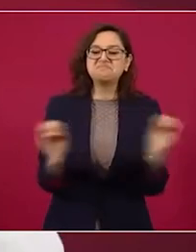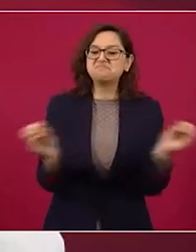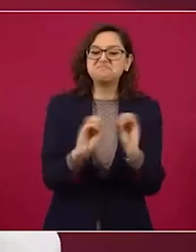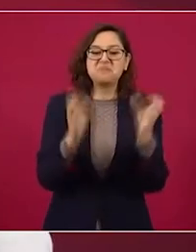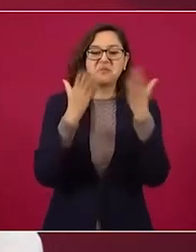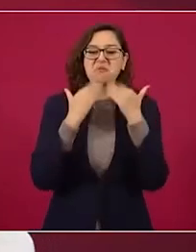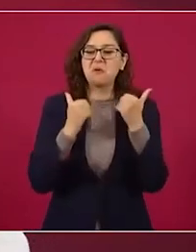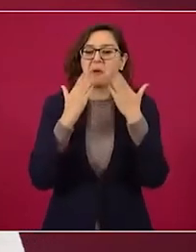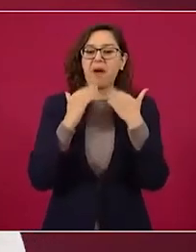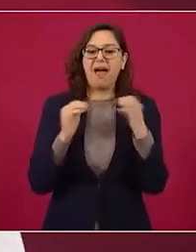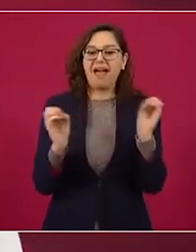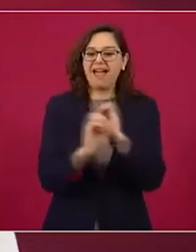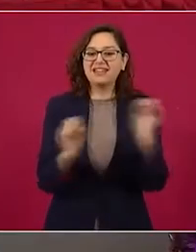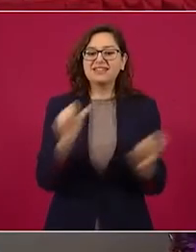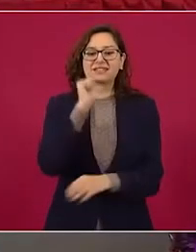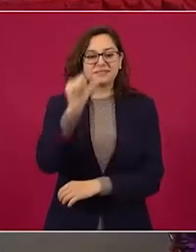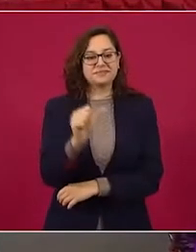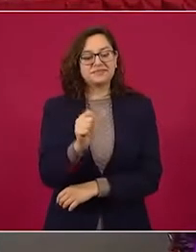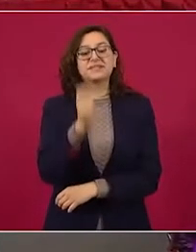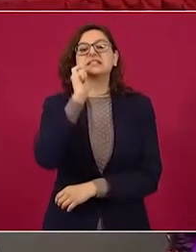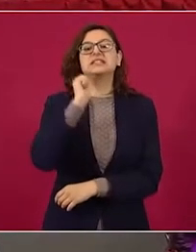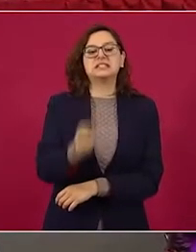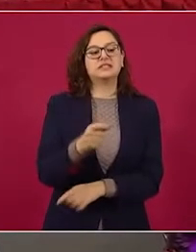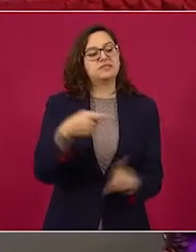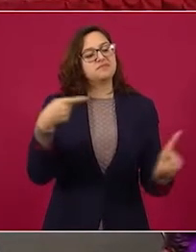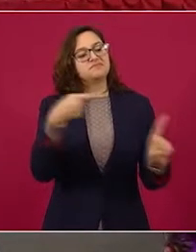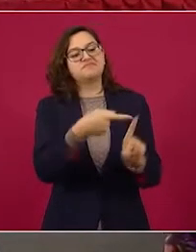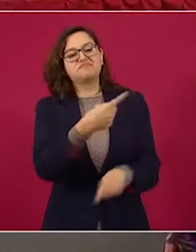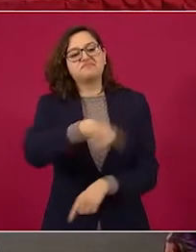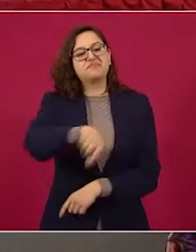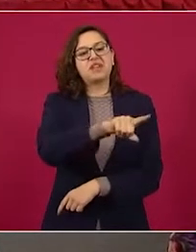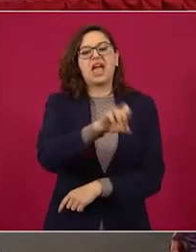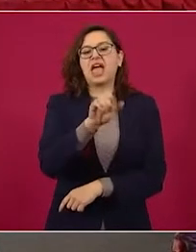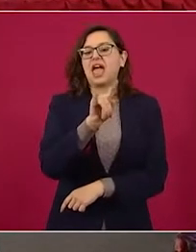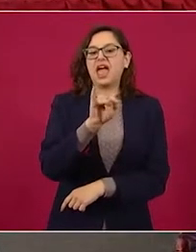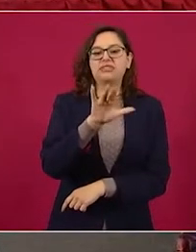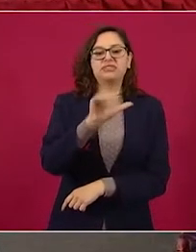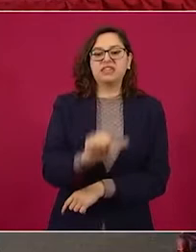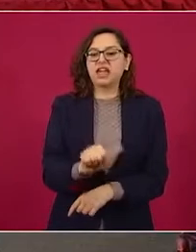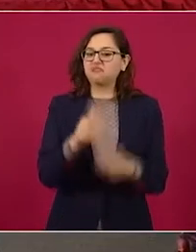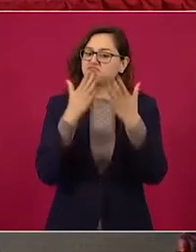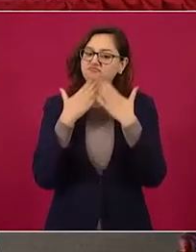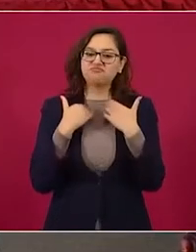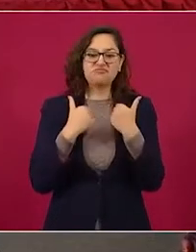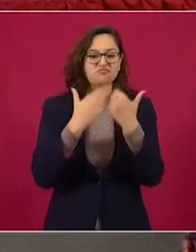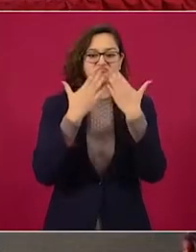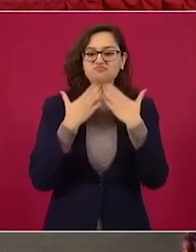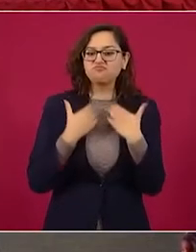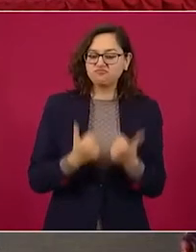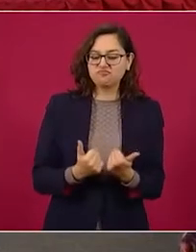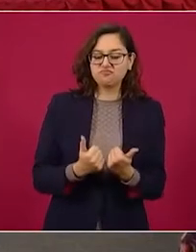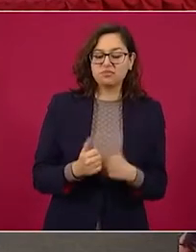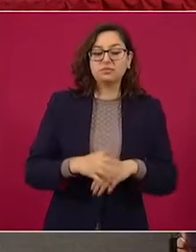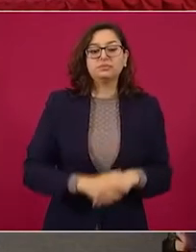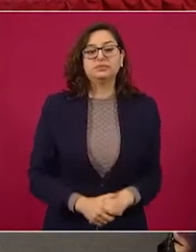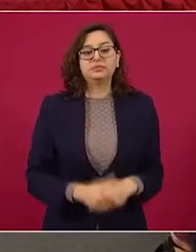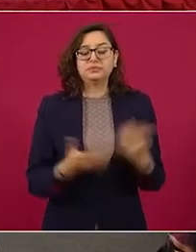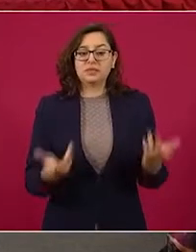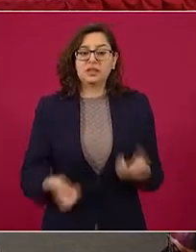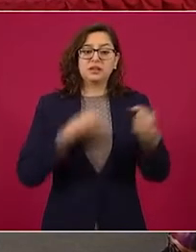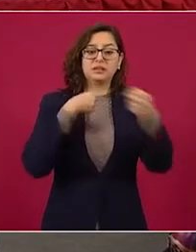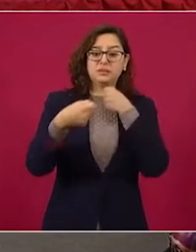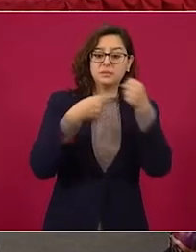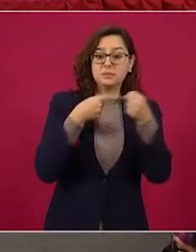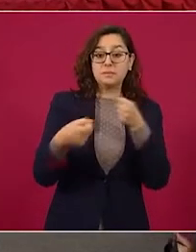periodística. En esta sección queremos exponer la cobertura que se hizo en medios de comunicación, en portadas de